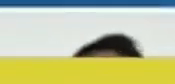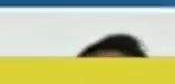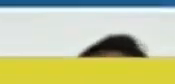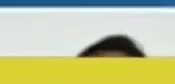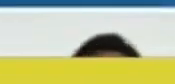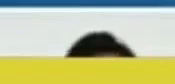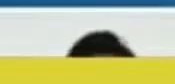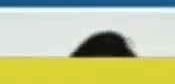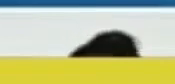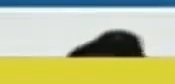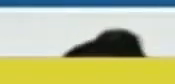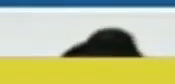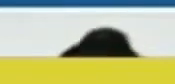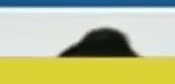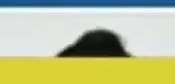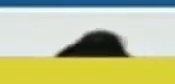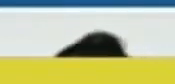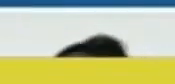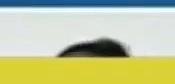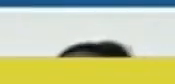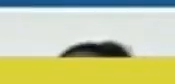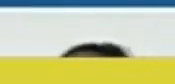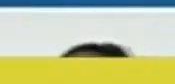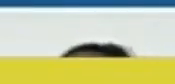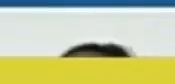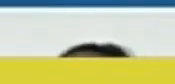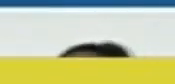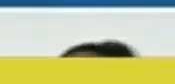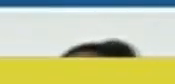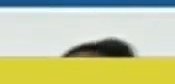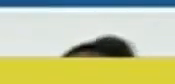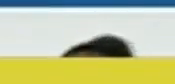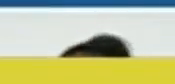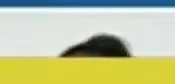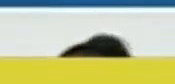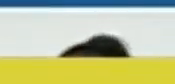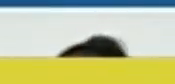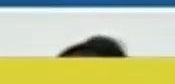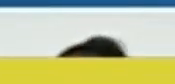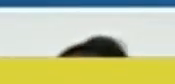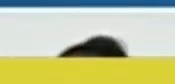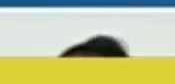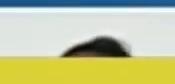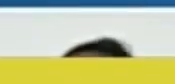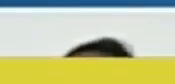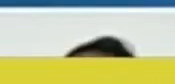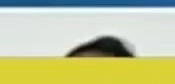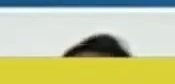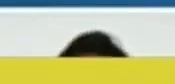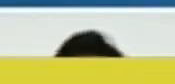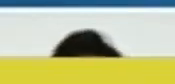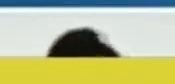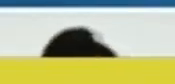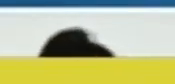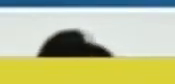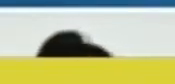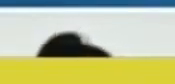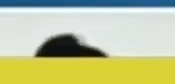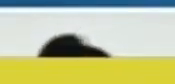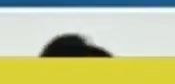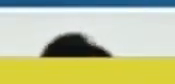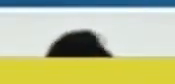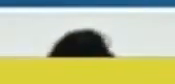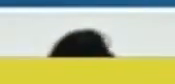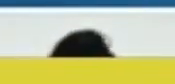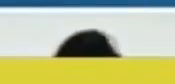explicación para los signos y síntomas de salud que ellos en su momento